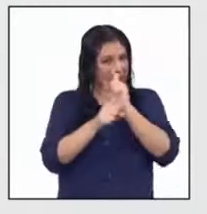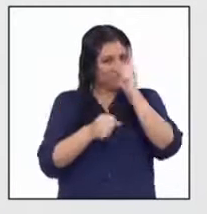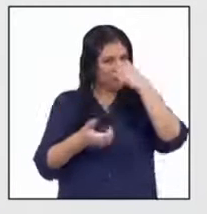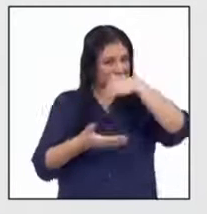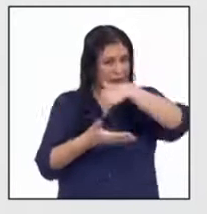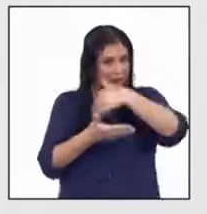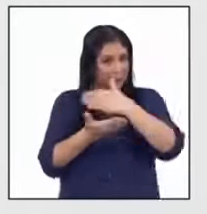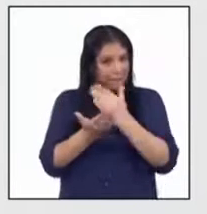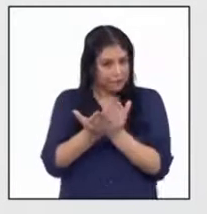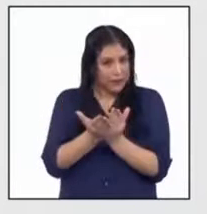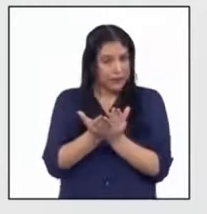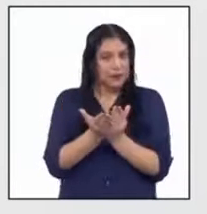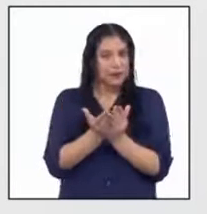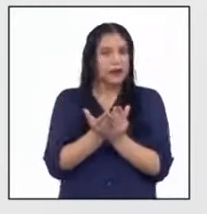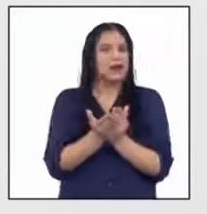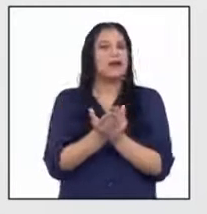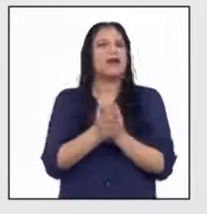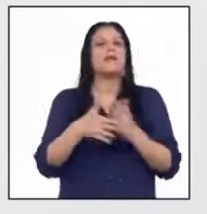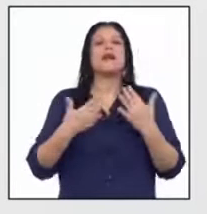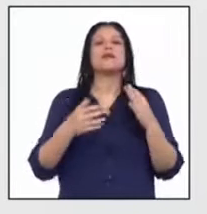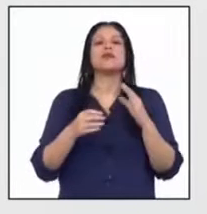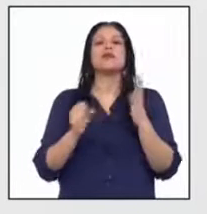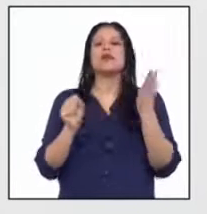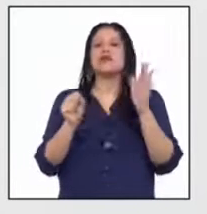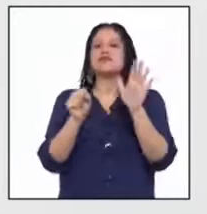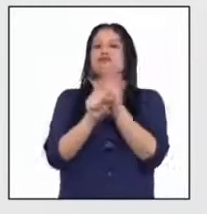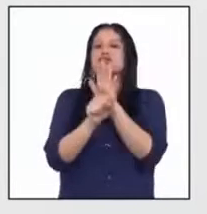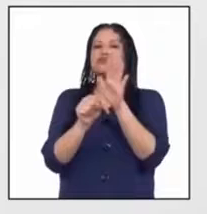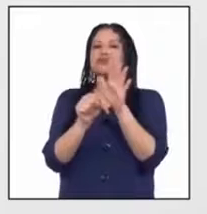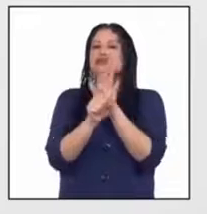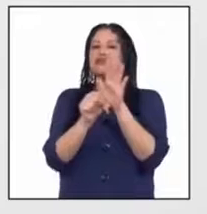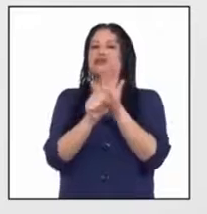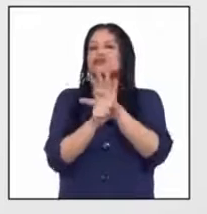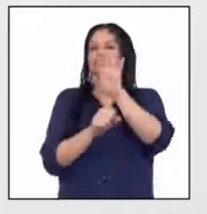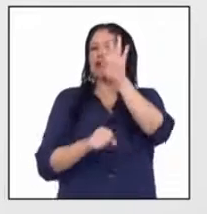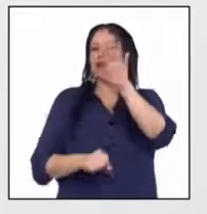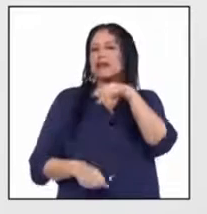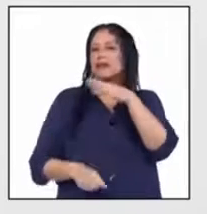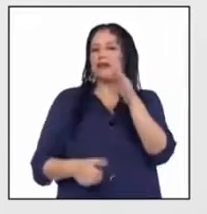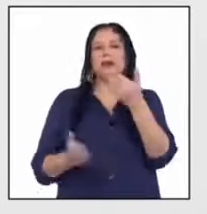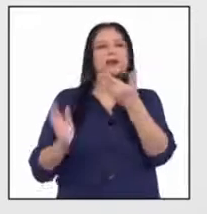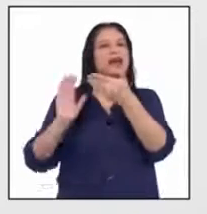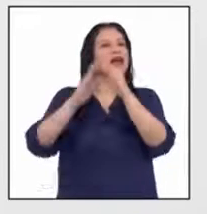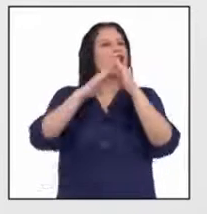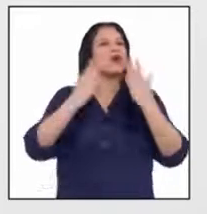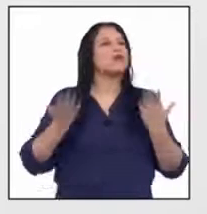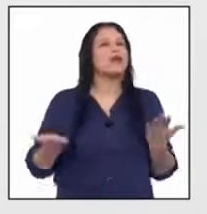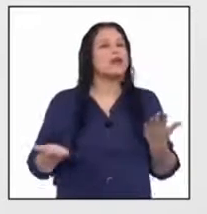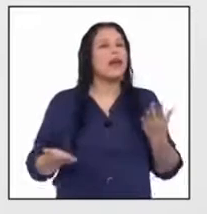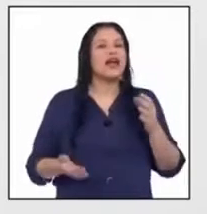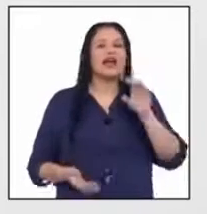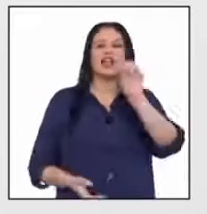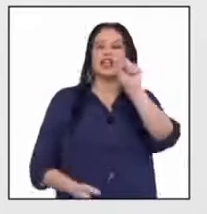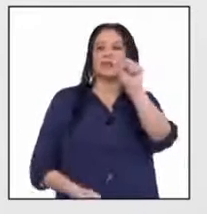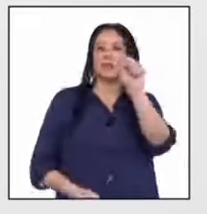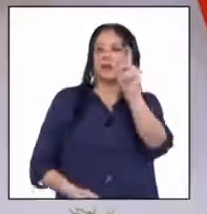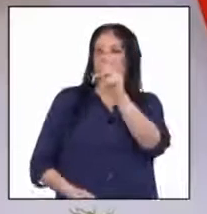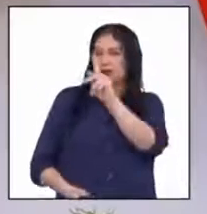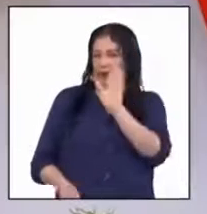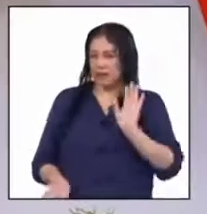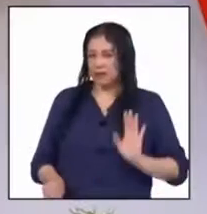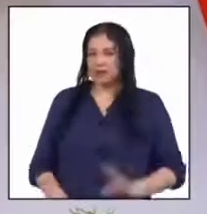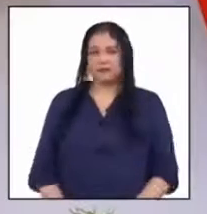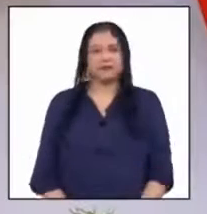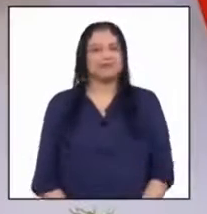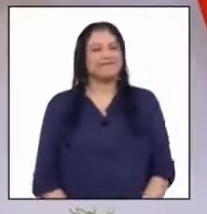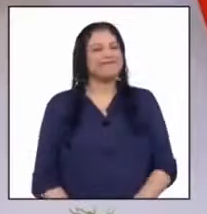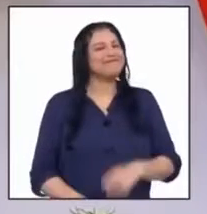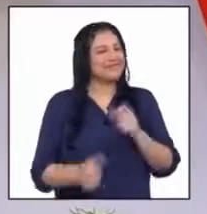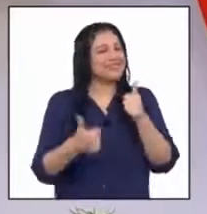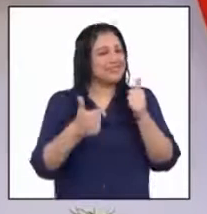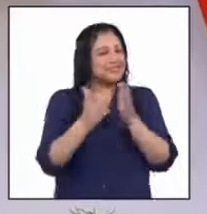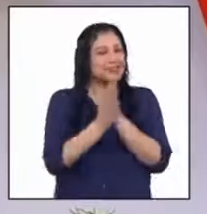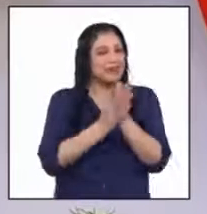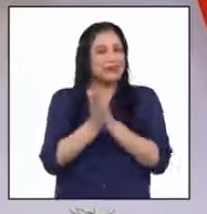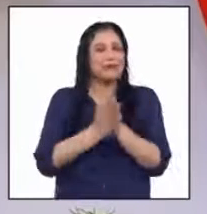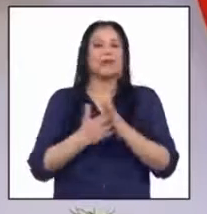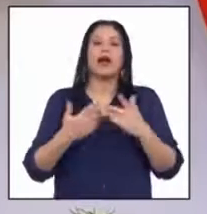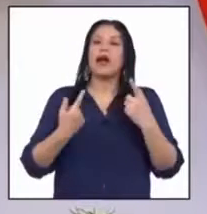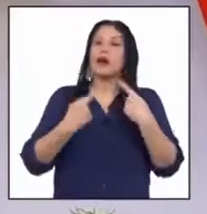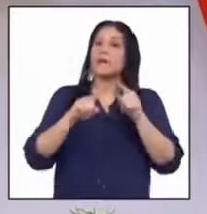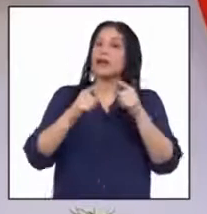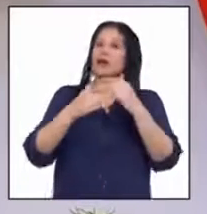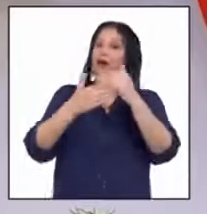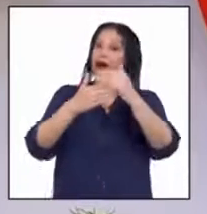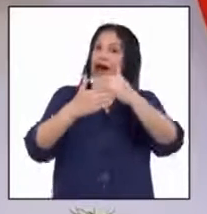parte, vamos a completar la tabla para el caso de la comunidad Shipibo-Conibo. Sí, profesora.